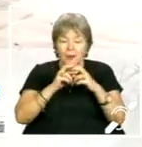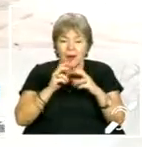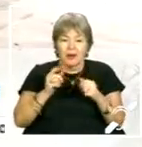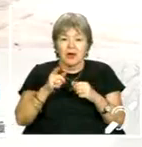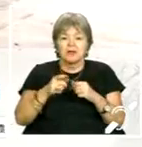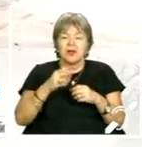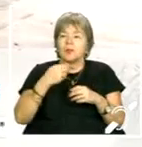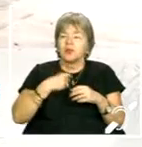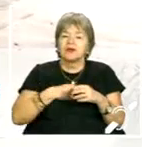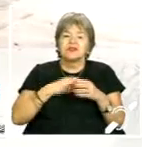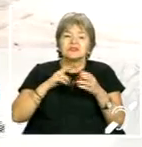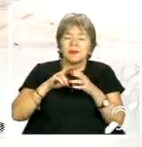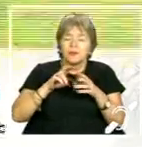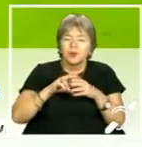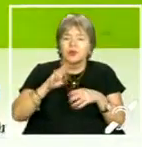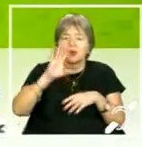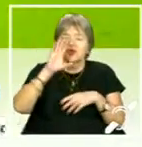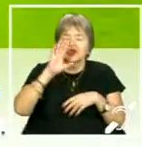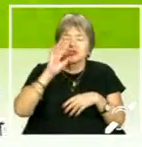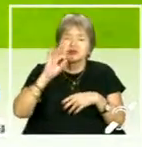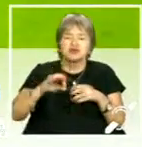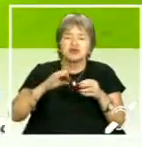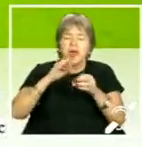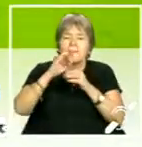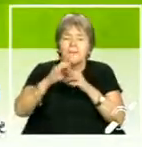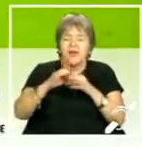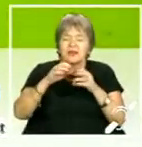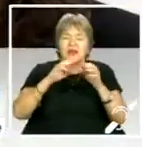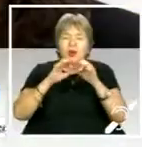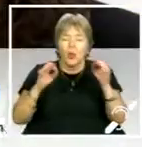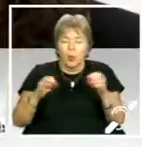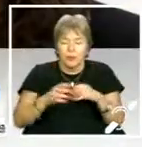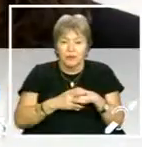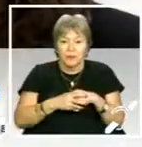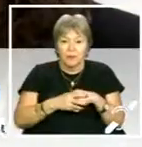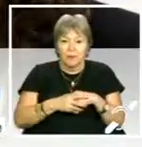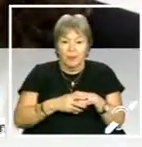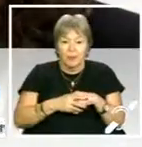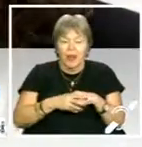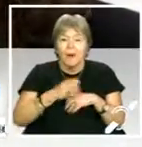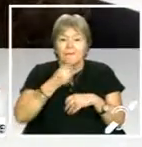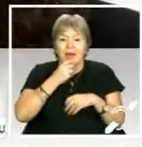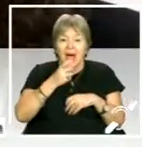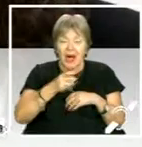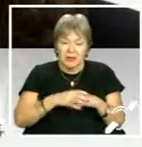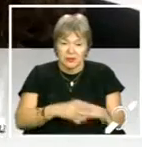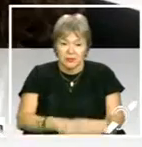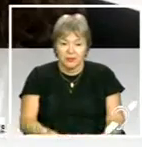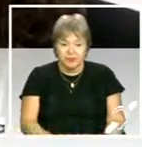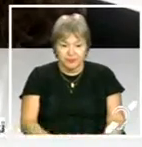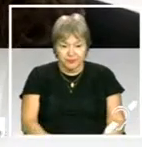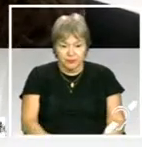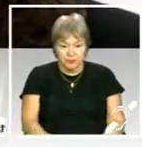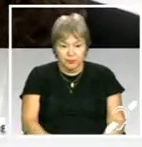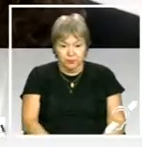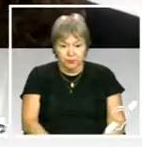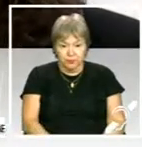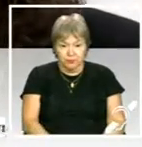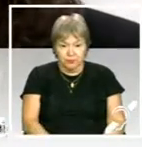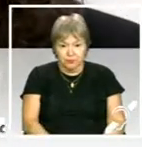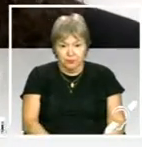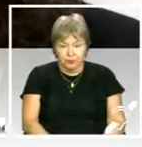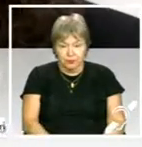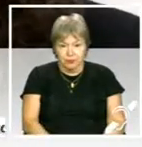de 500 de metri cub de dioxid de carbon pe an. Las microalgas son microorganismos que surgieron en la